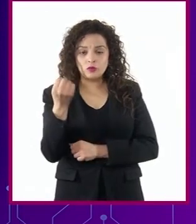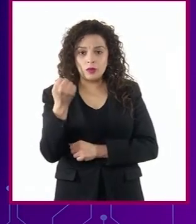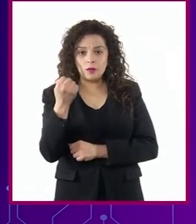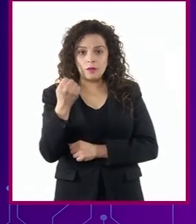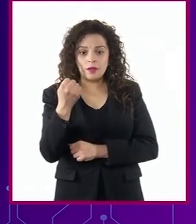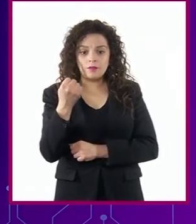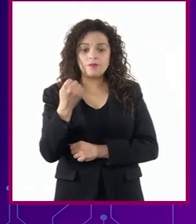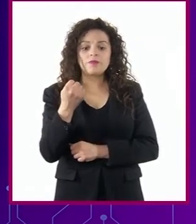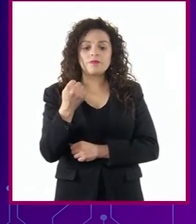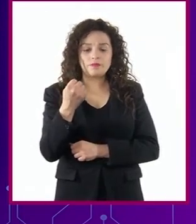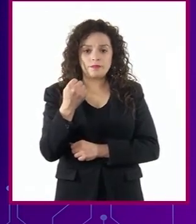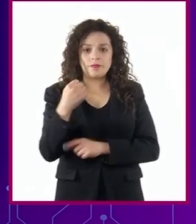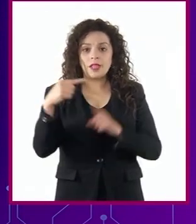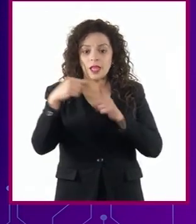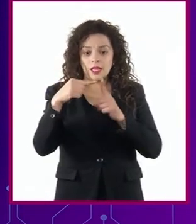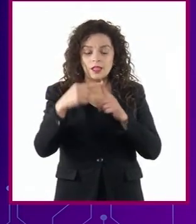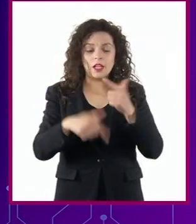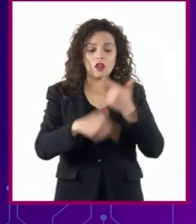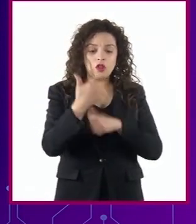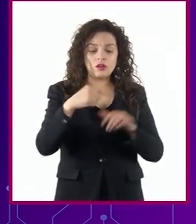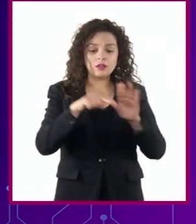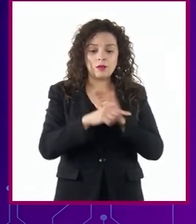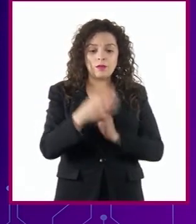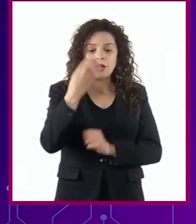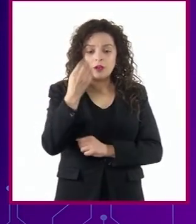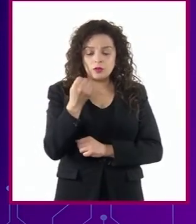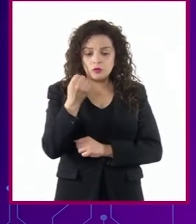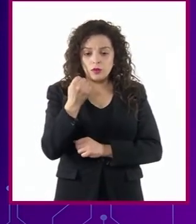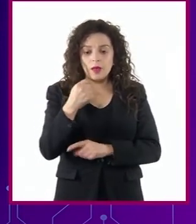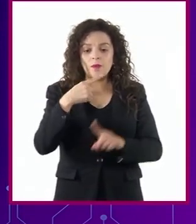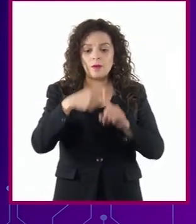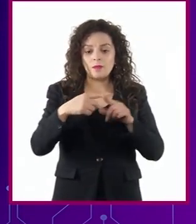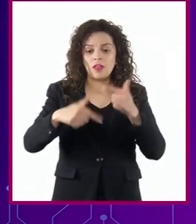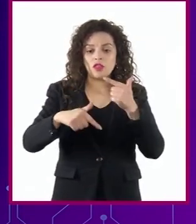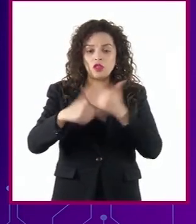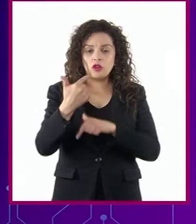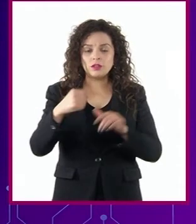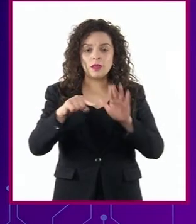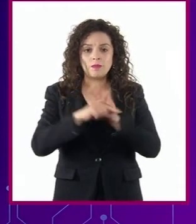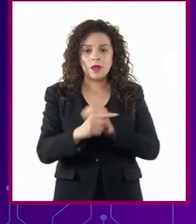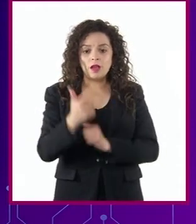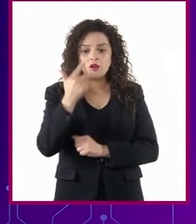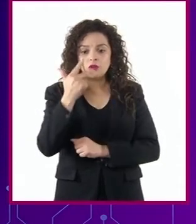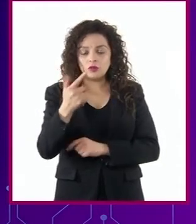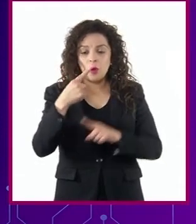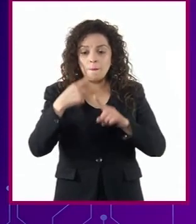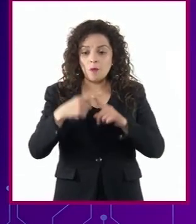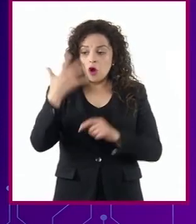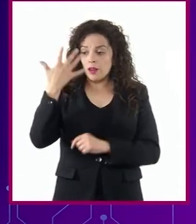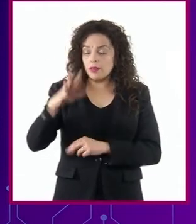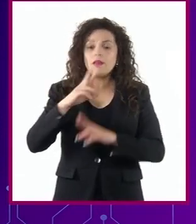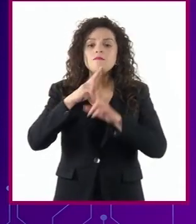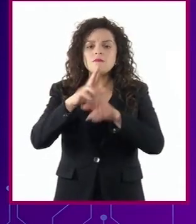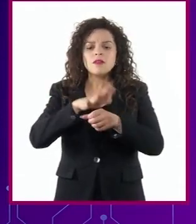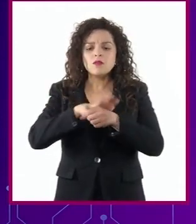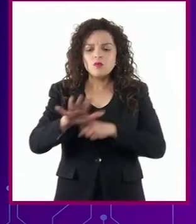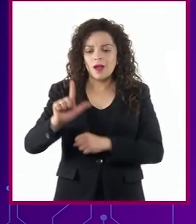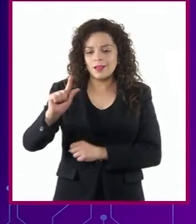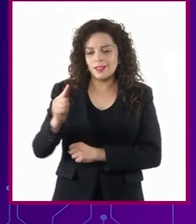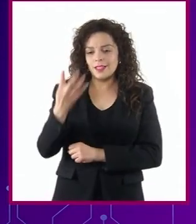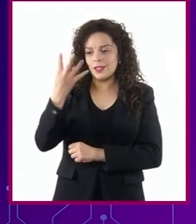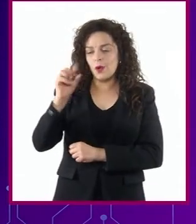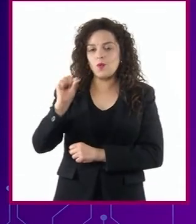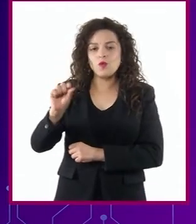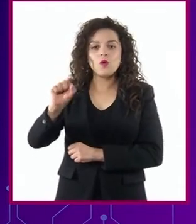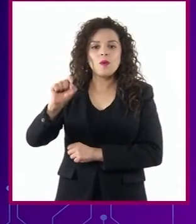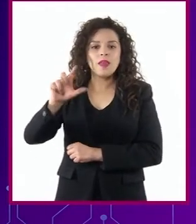entre 12 menos 9 más 12 menos 8 por 10, de donde se obtiene 74.28, por